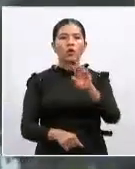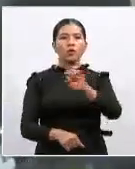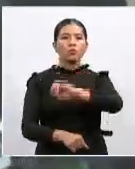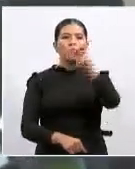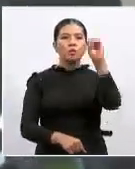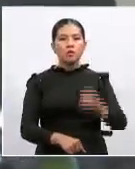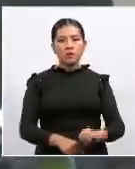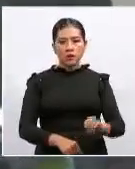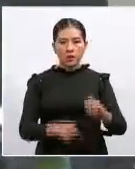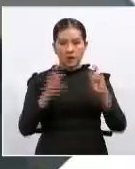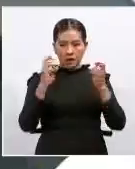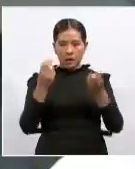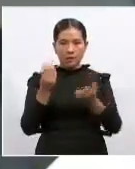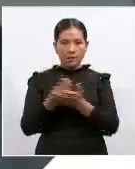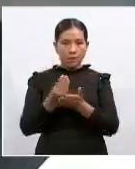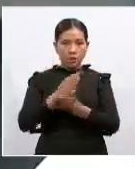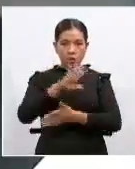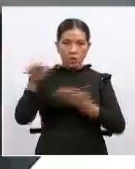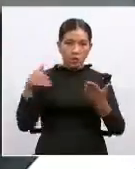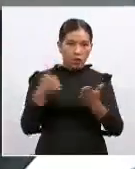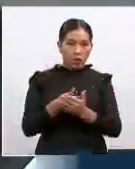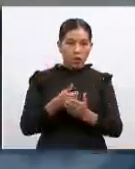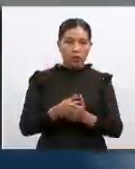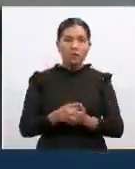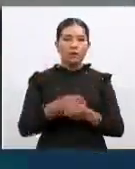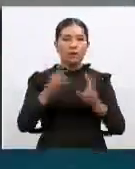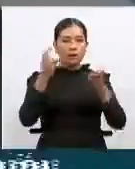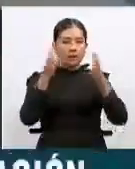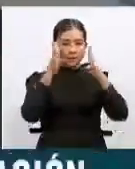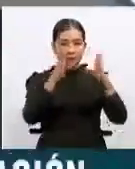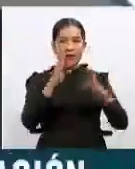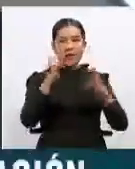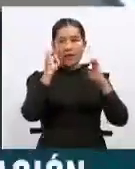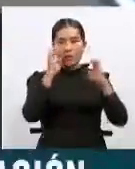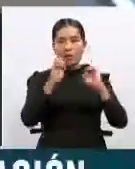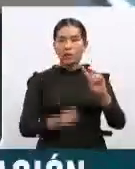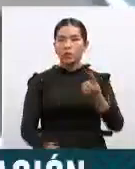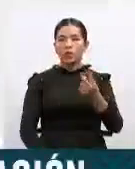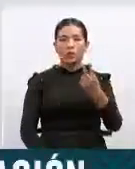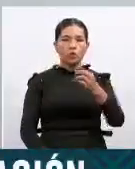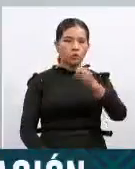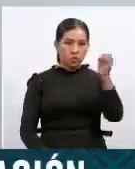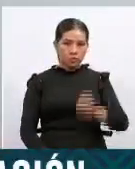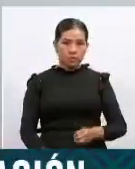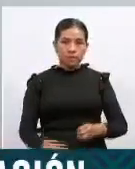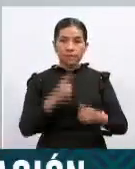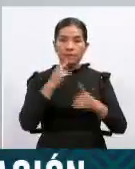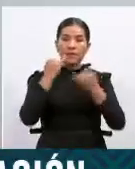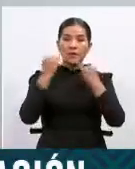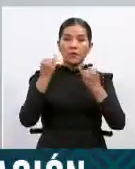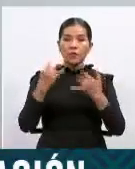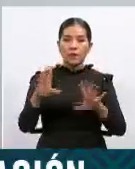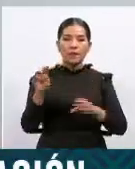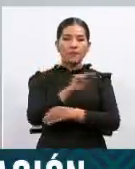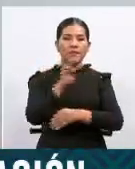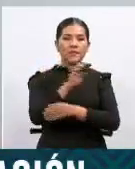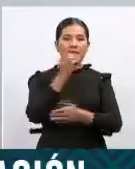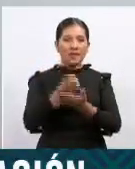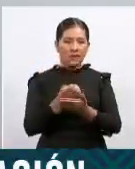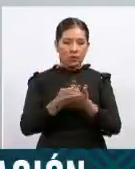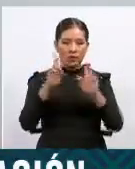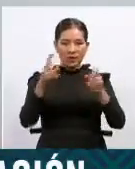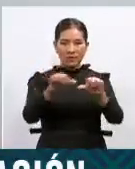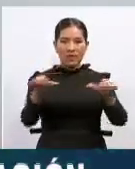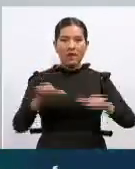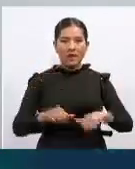por ciento del monto total destinado al área de educación que al 30 de junio los datos del ministerio de economía en el área de